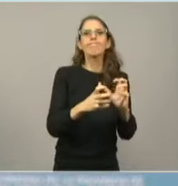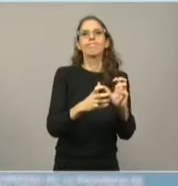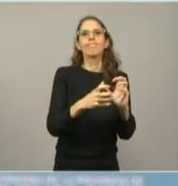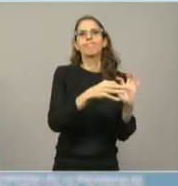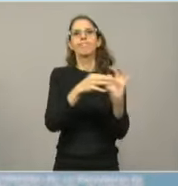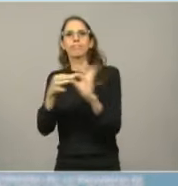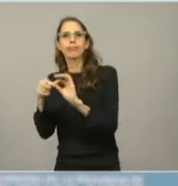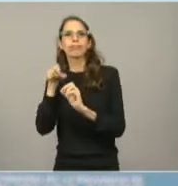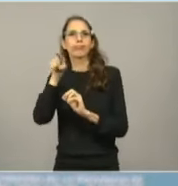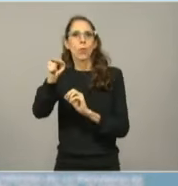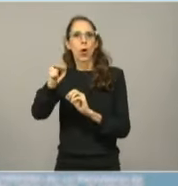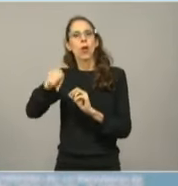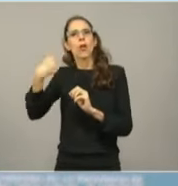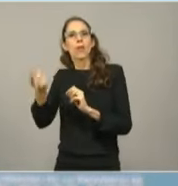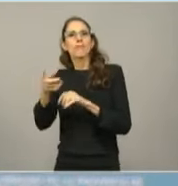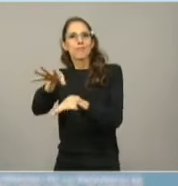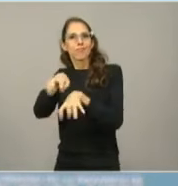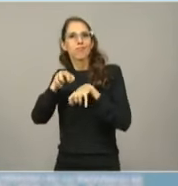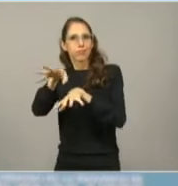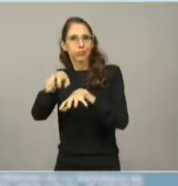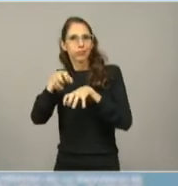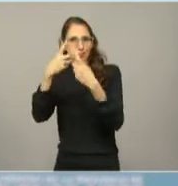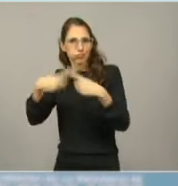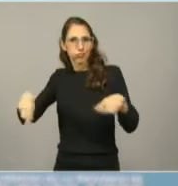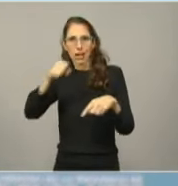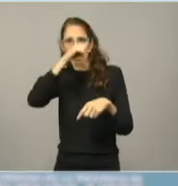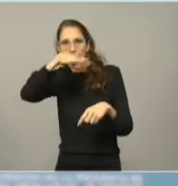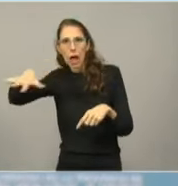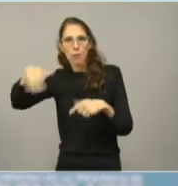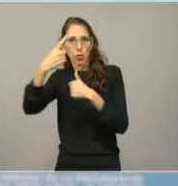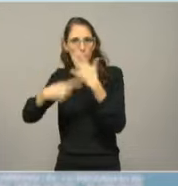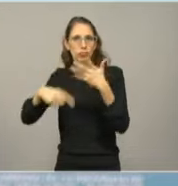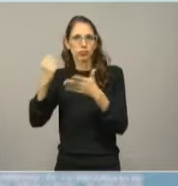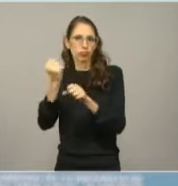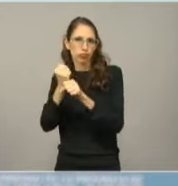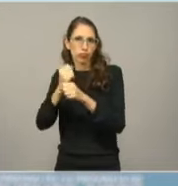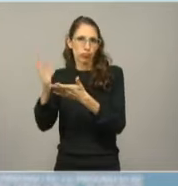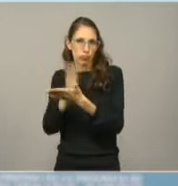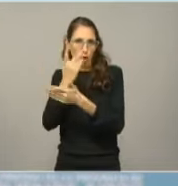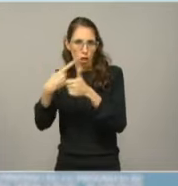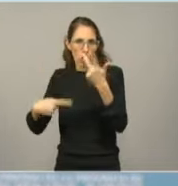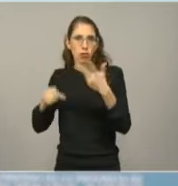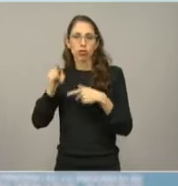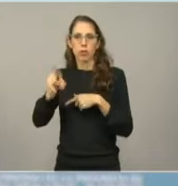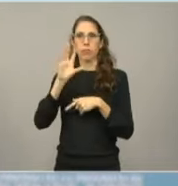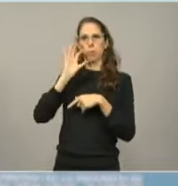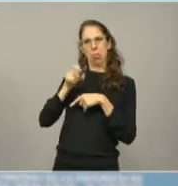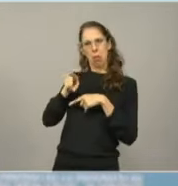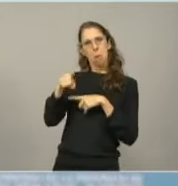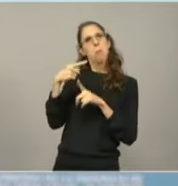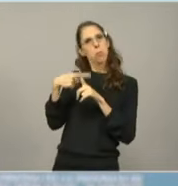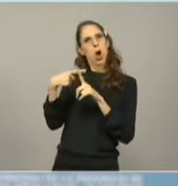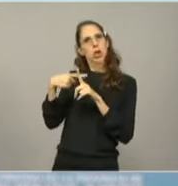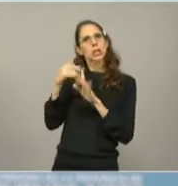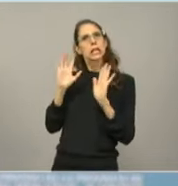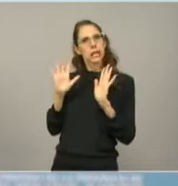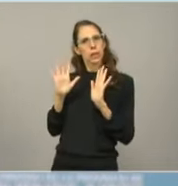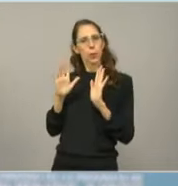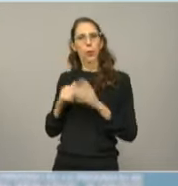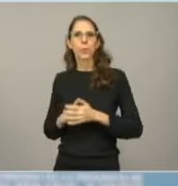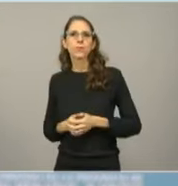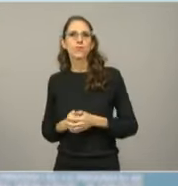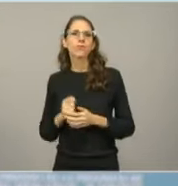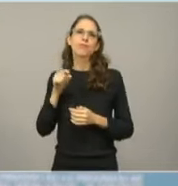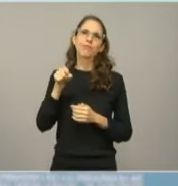del sector eh agropecuario el sector agropecuario está mostrando un desempeño positivo especialmente